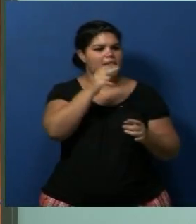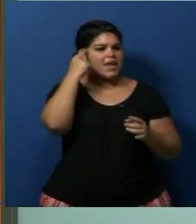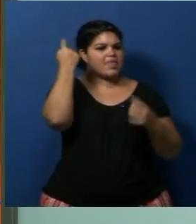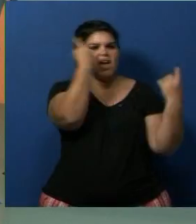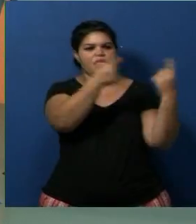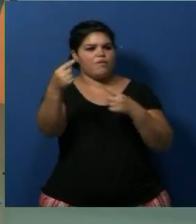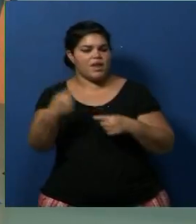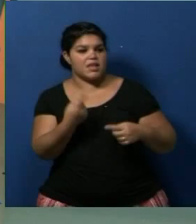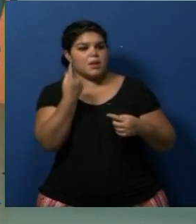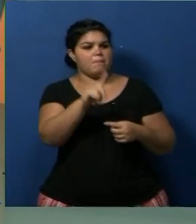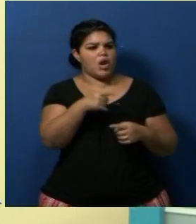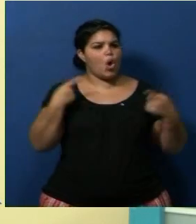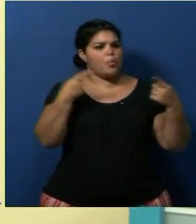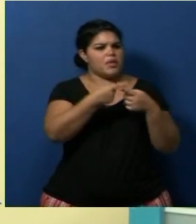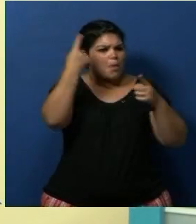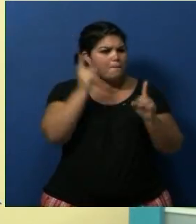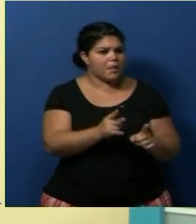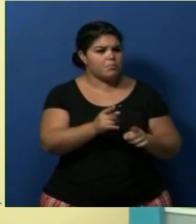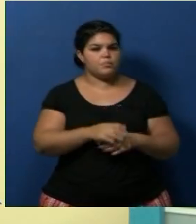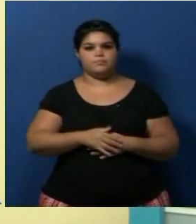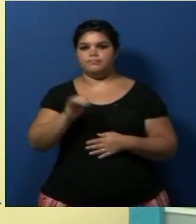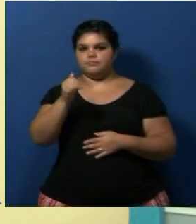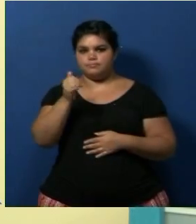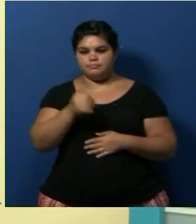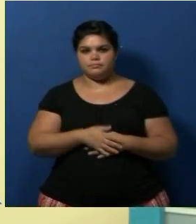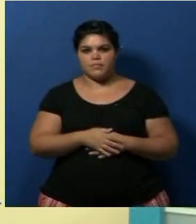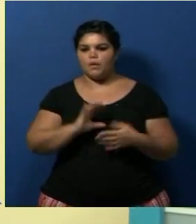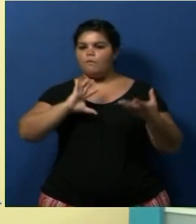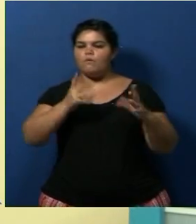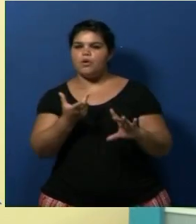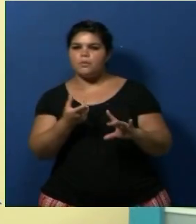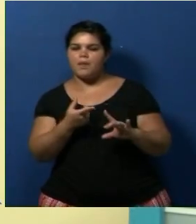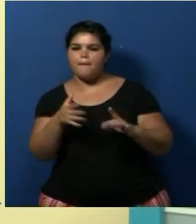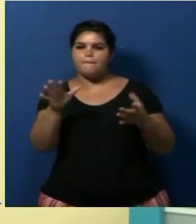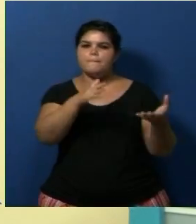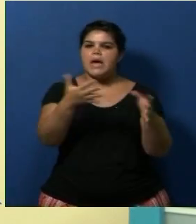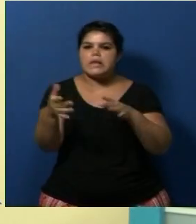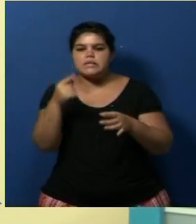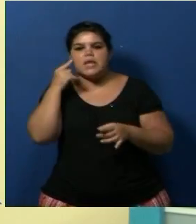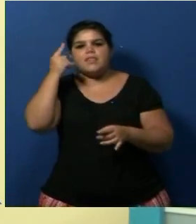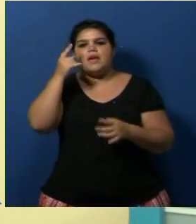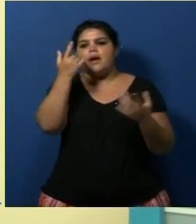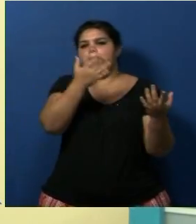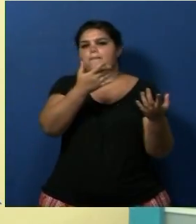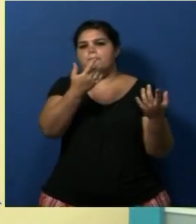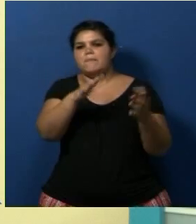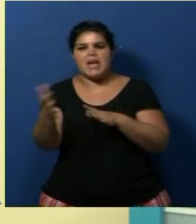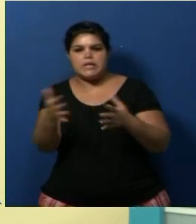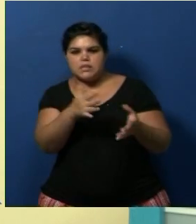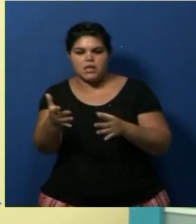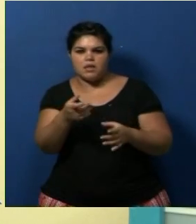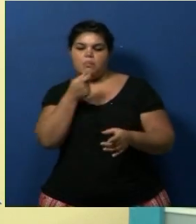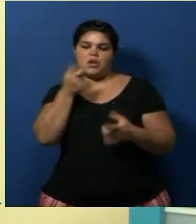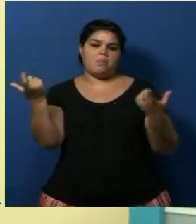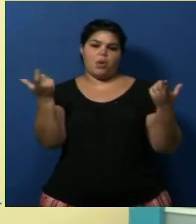¿no? Sin duda, sin duda. Hay algunas miradas comunes, si vemos en las distintas